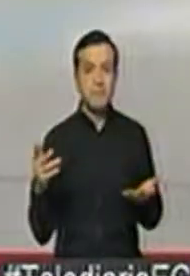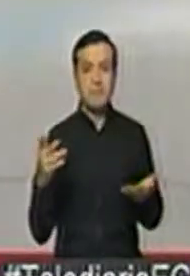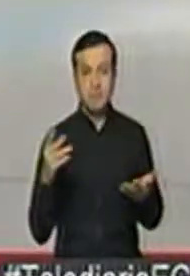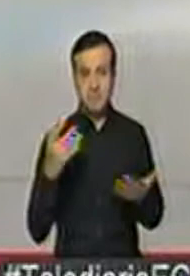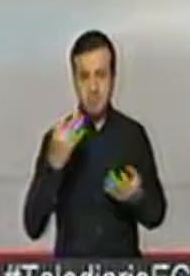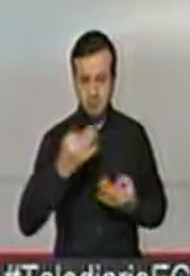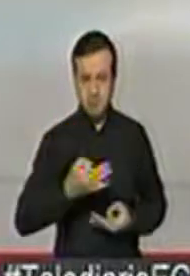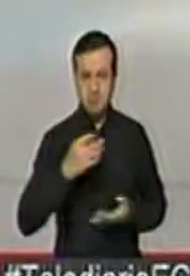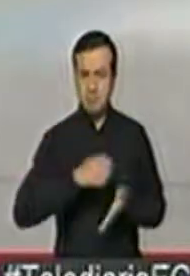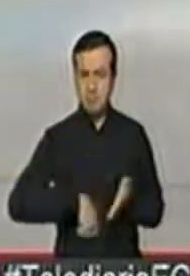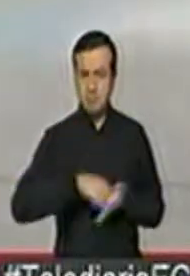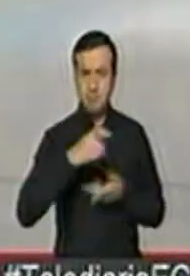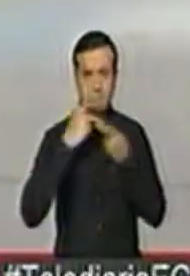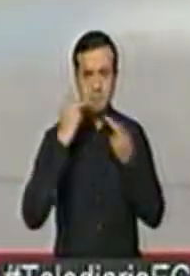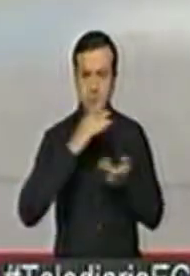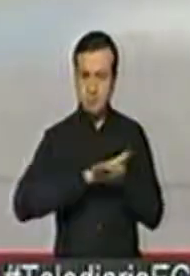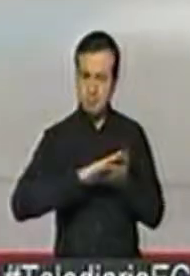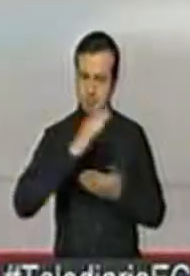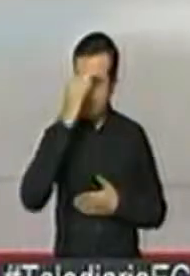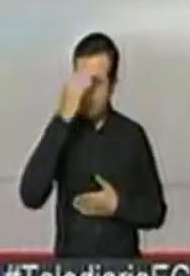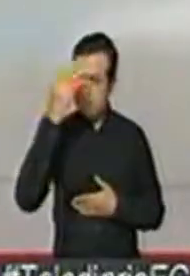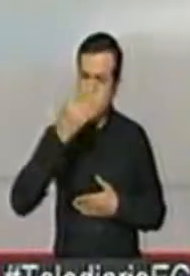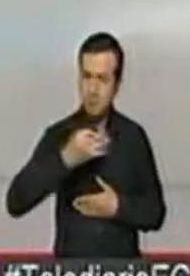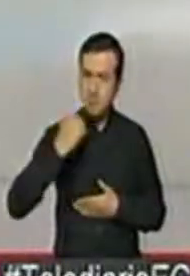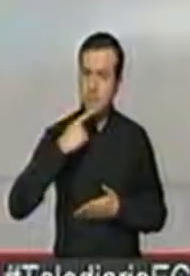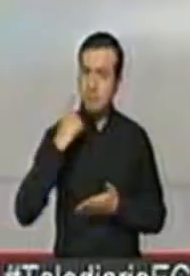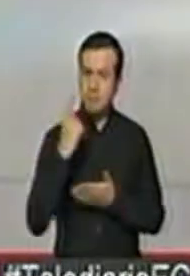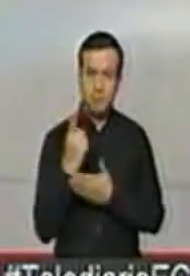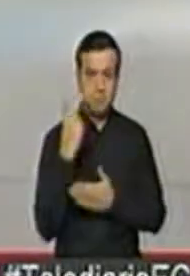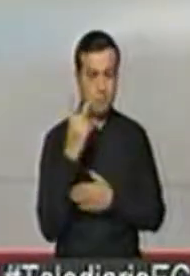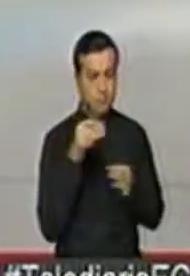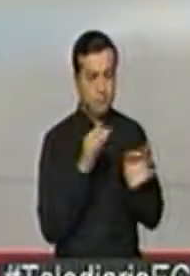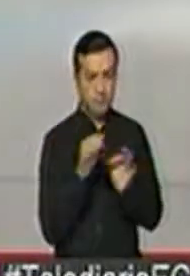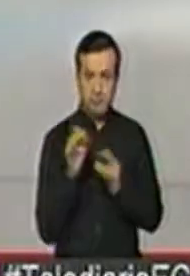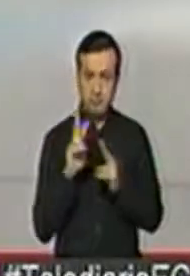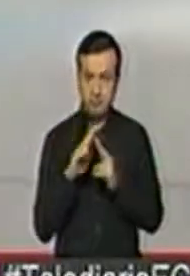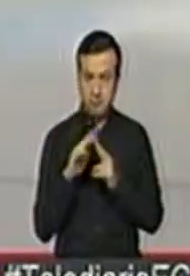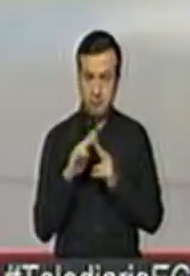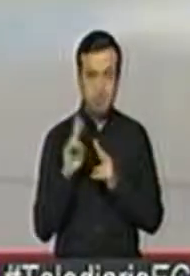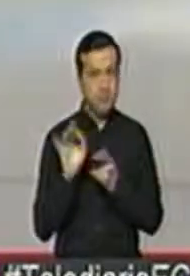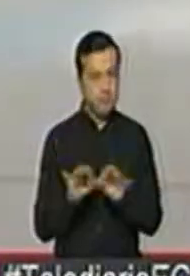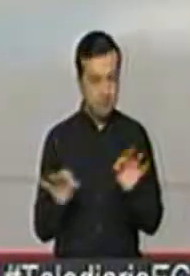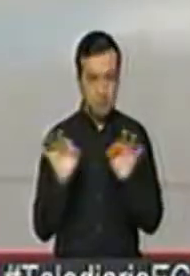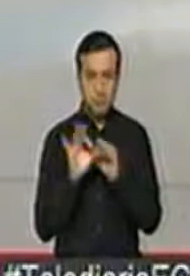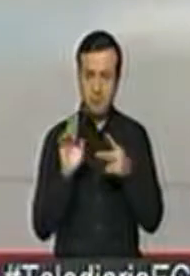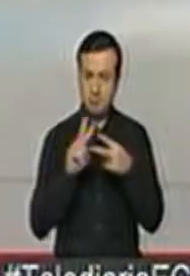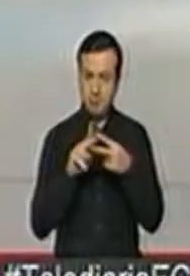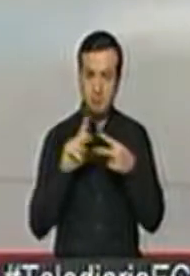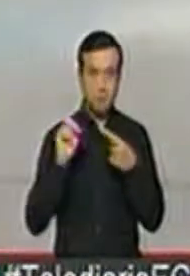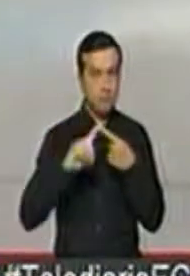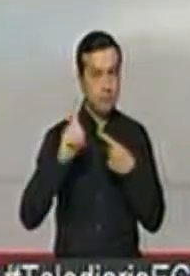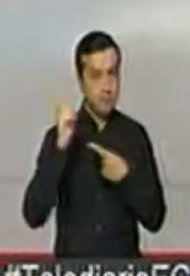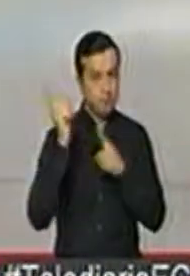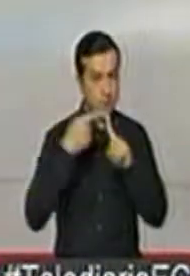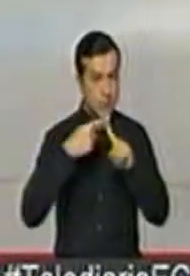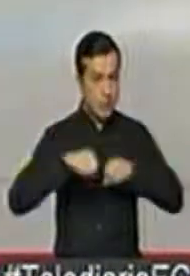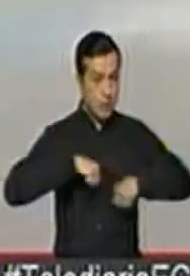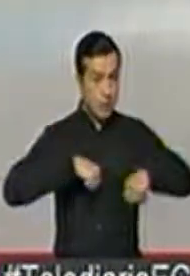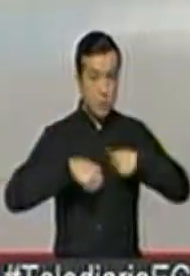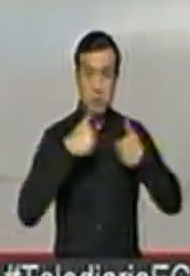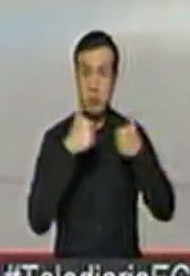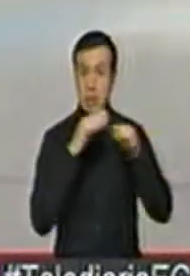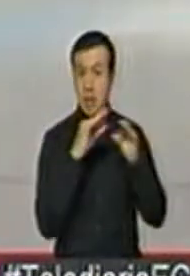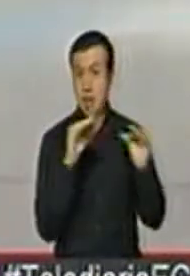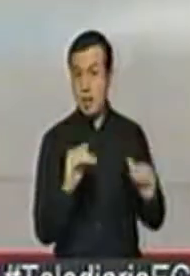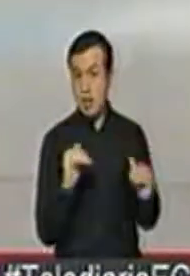integridad en la contratación pública, se debe hacer dos cosas fundamentalmente bien. Una buena gestión, una